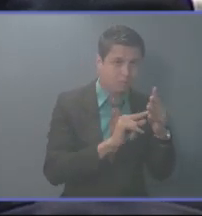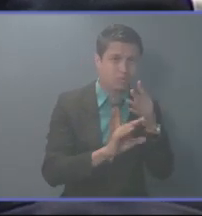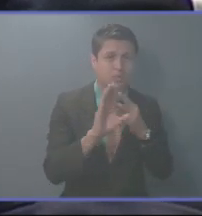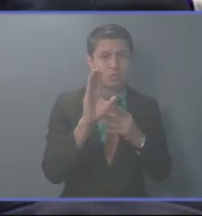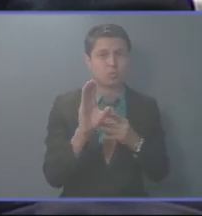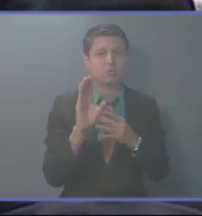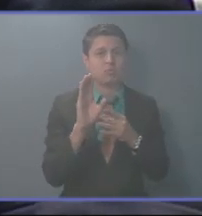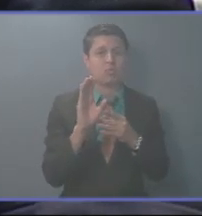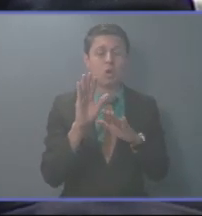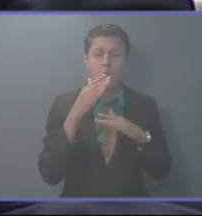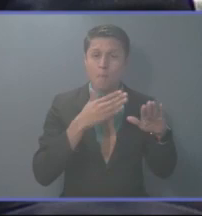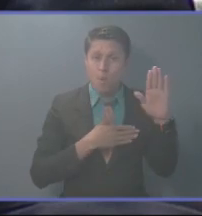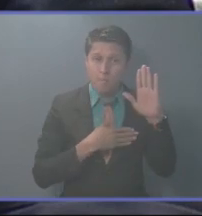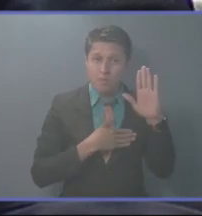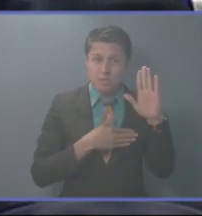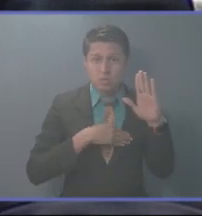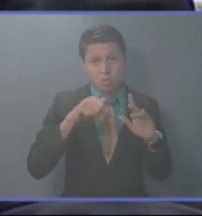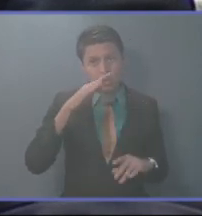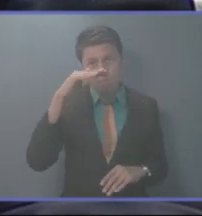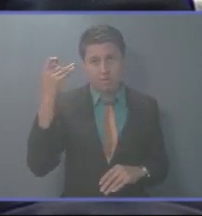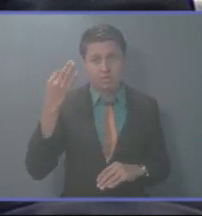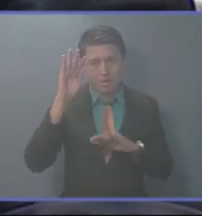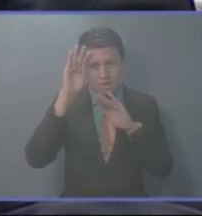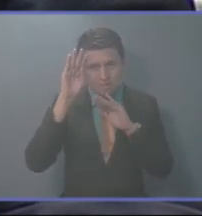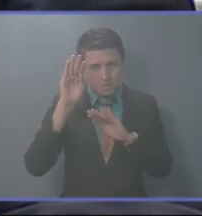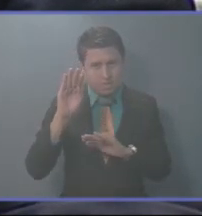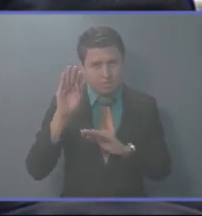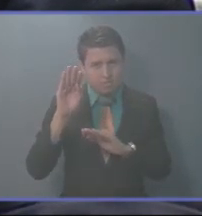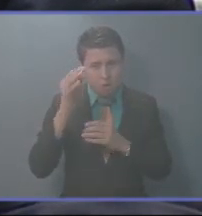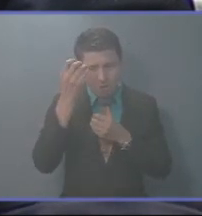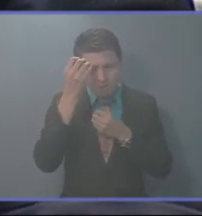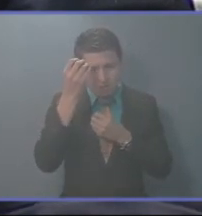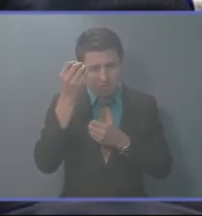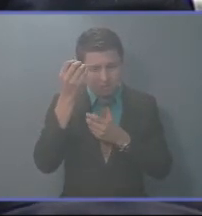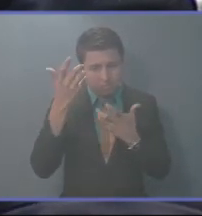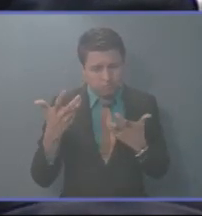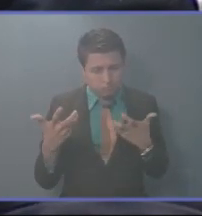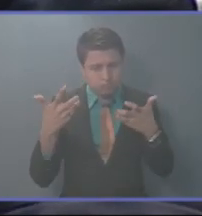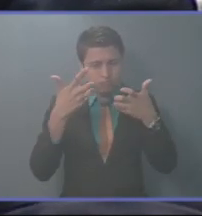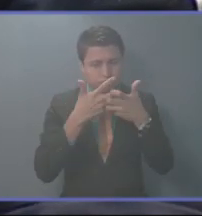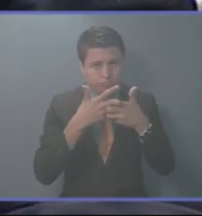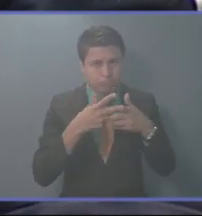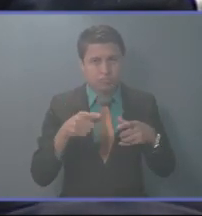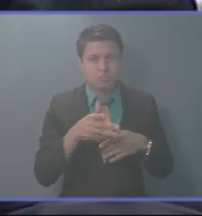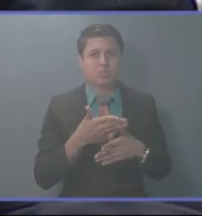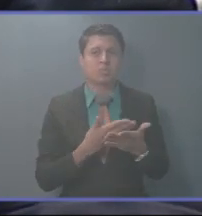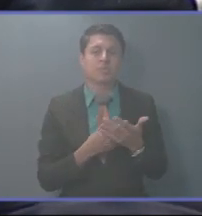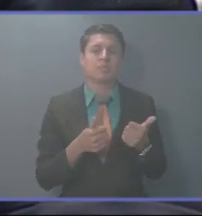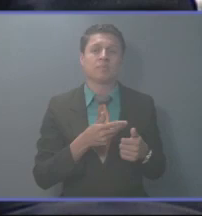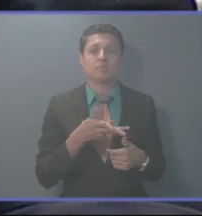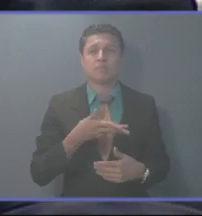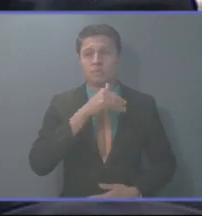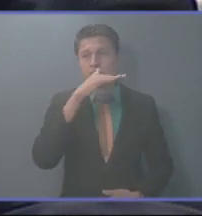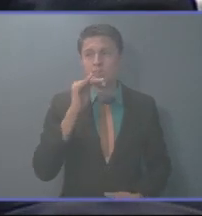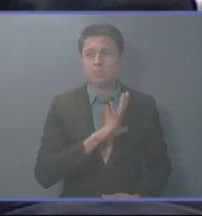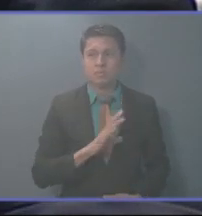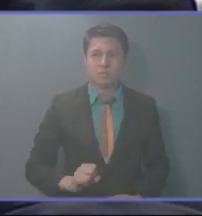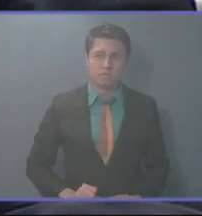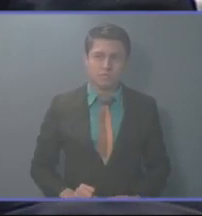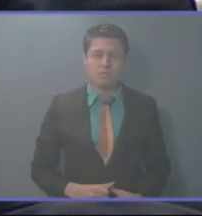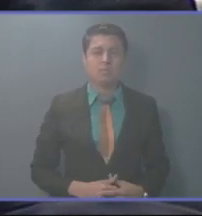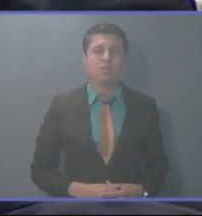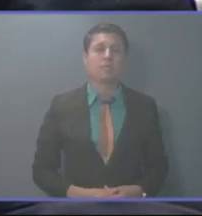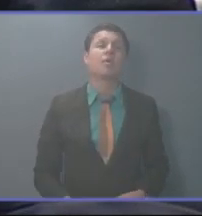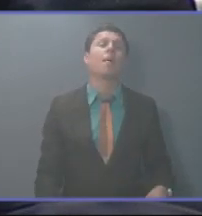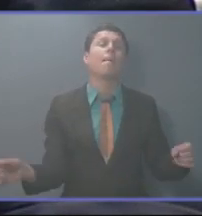a los compromisos y obligaciones nacionales e internacionales adquiridos por el Estado salvadoreño, el legislador